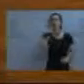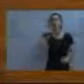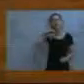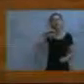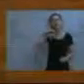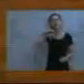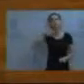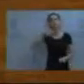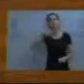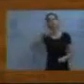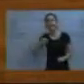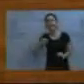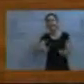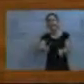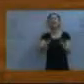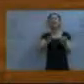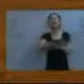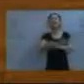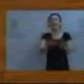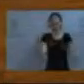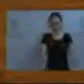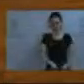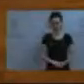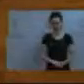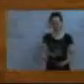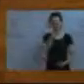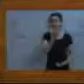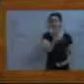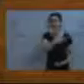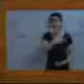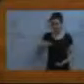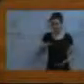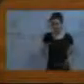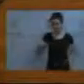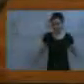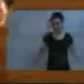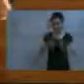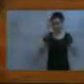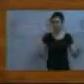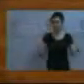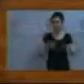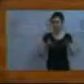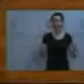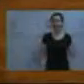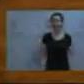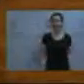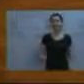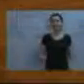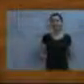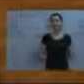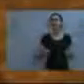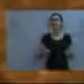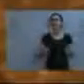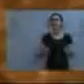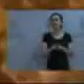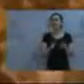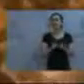ni cuentos. Si quieren ustedes hacer propaganda, páganse la publicidad en los bupis del